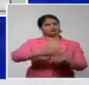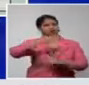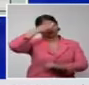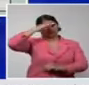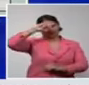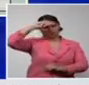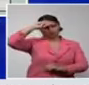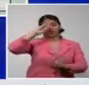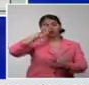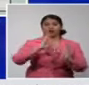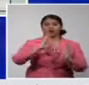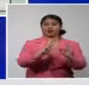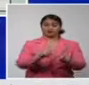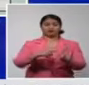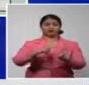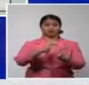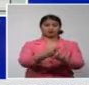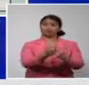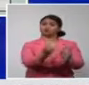de